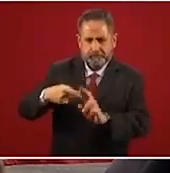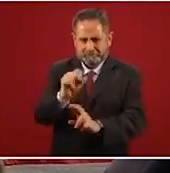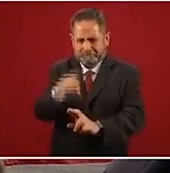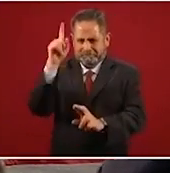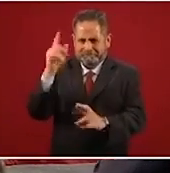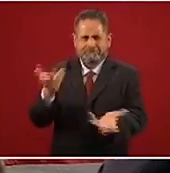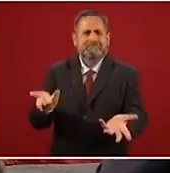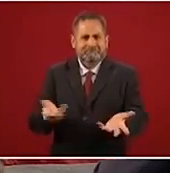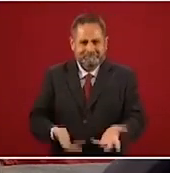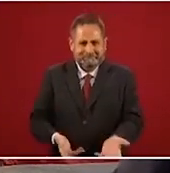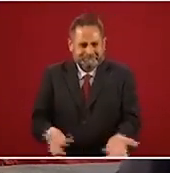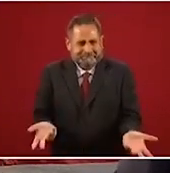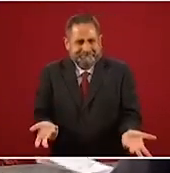pero…